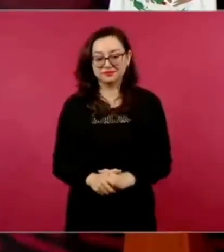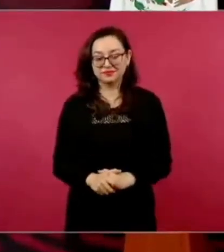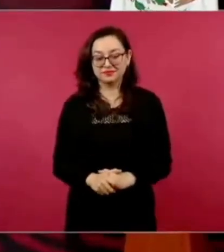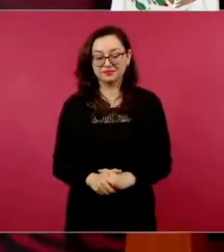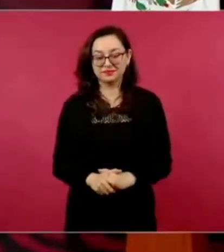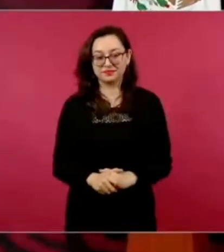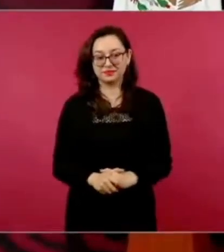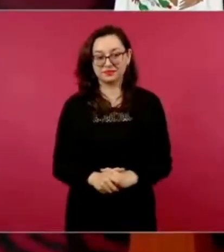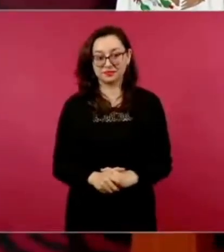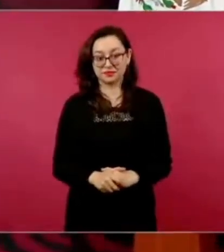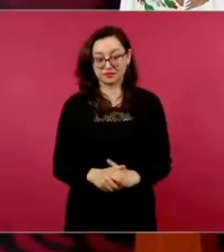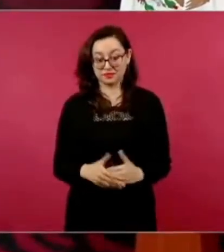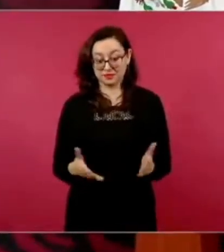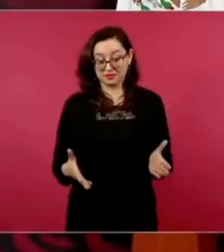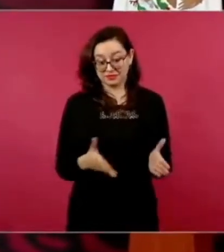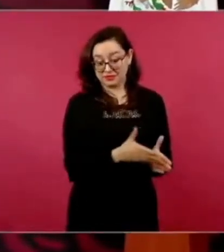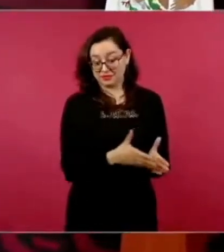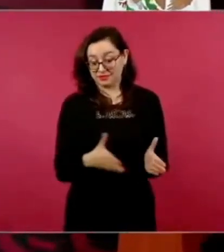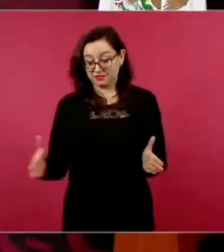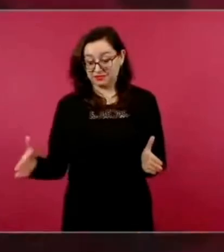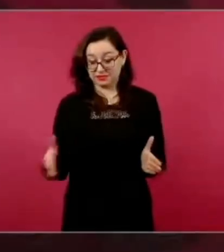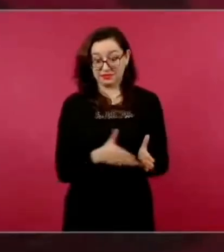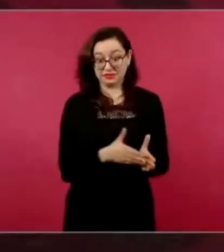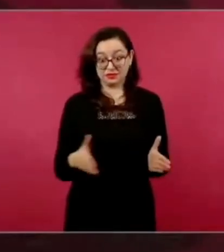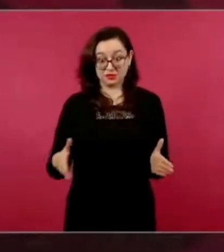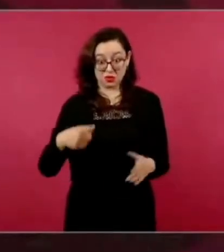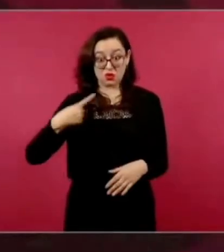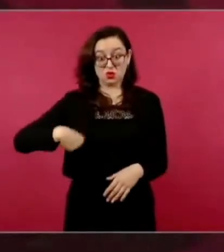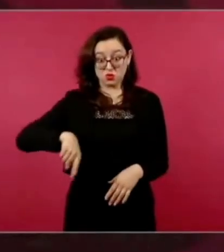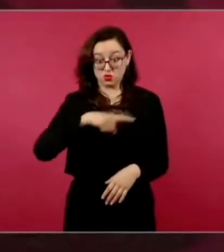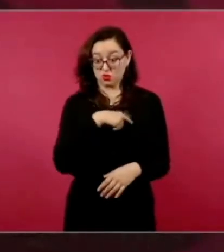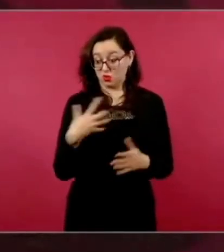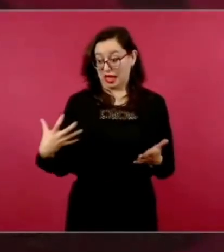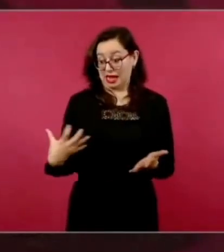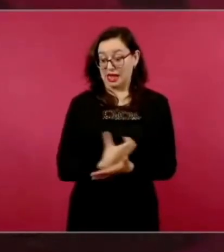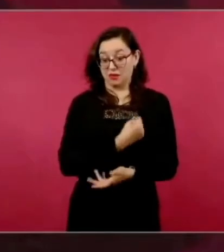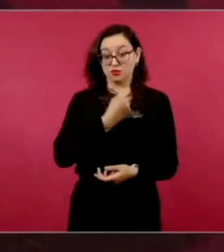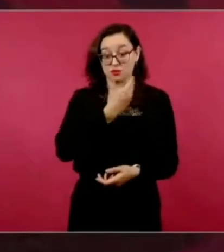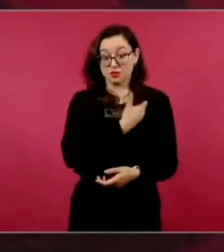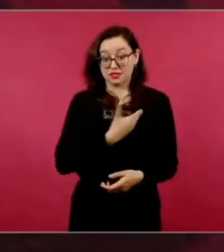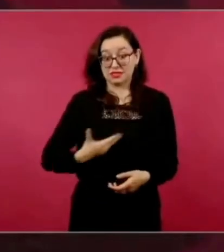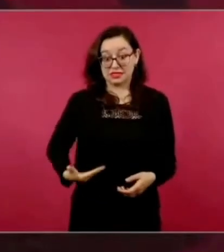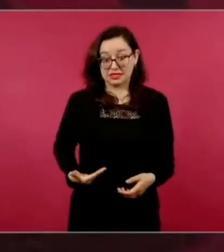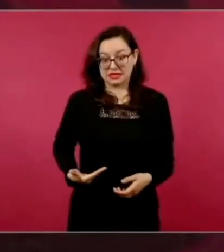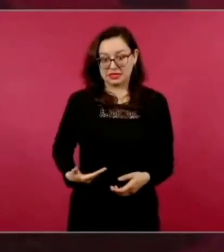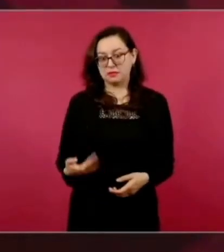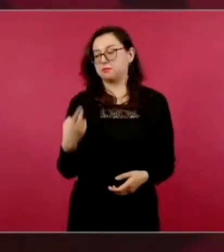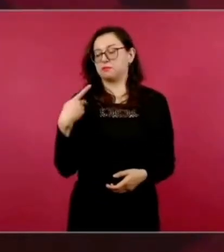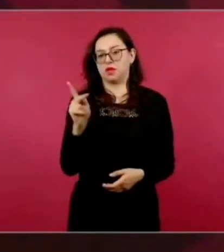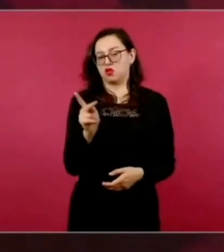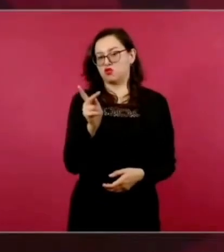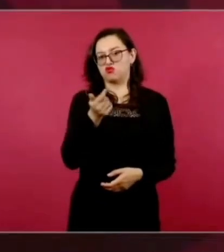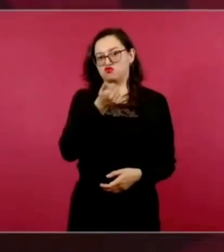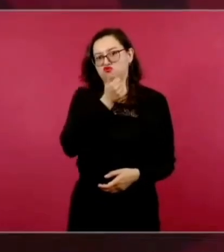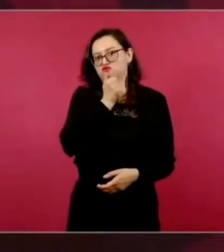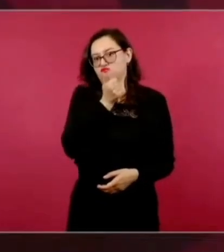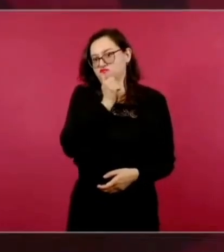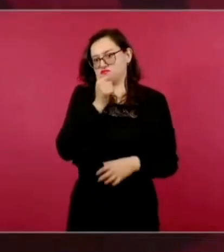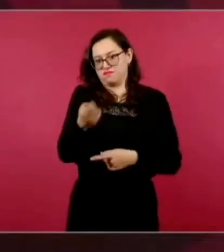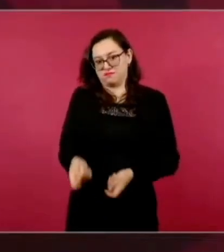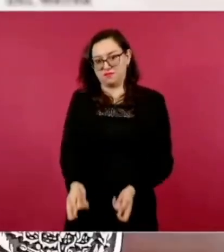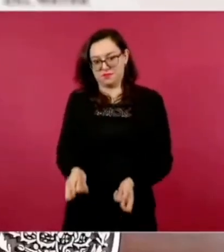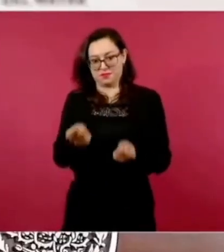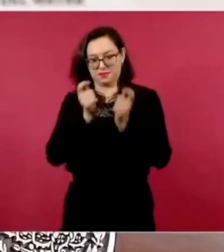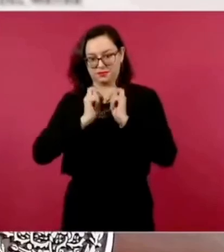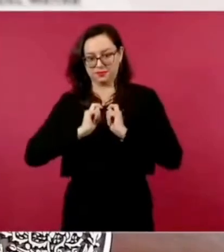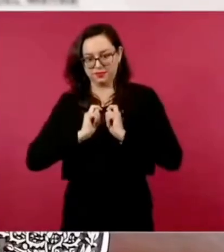Y nosotros estábamos ya en la presidencia electa como observadores, pero a nosotros nos iba